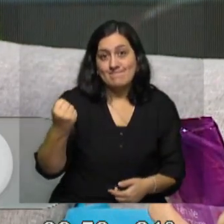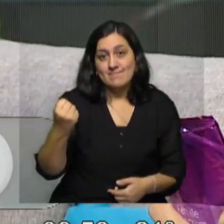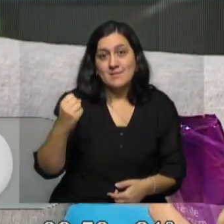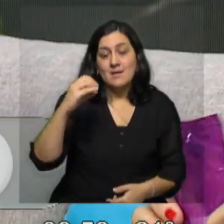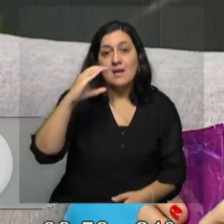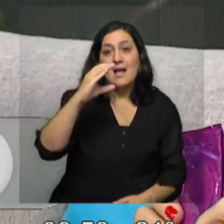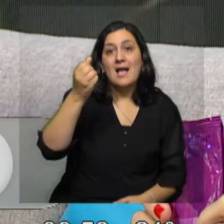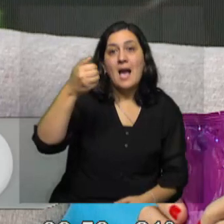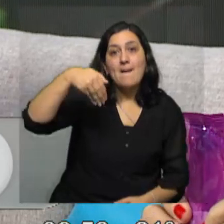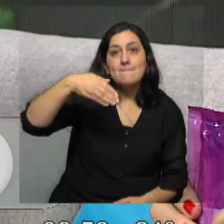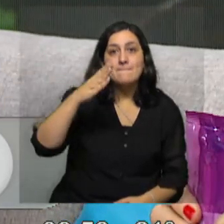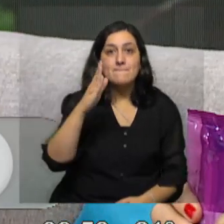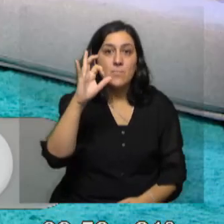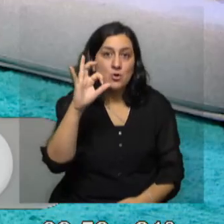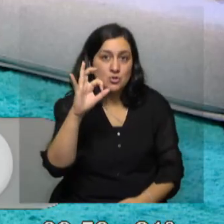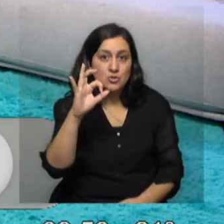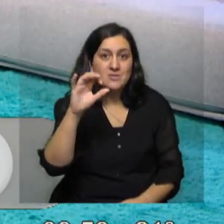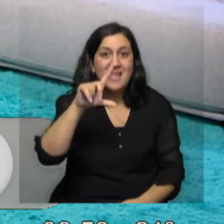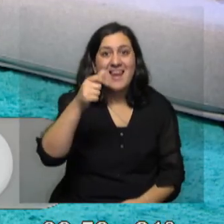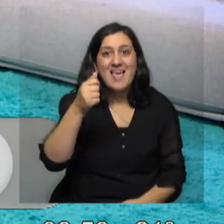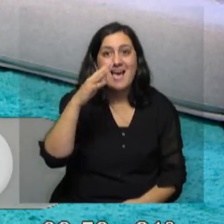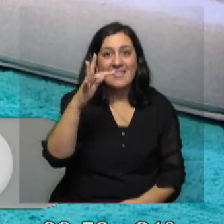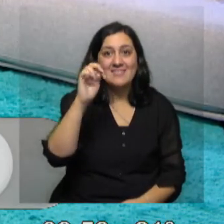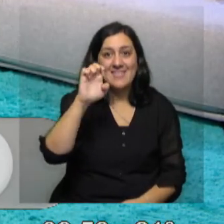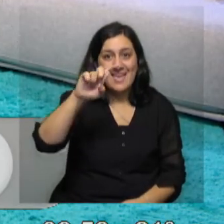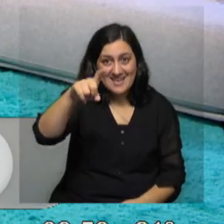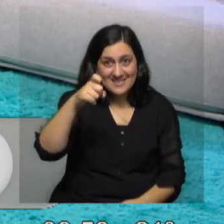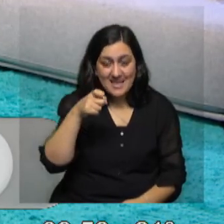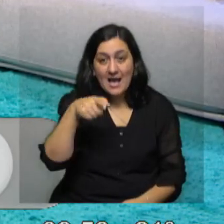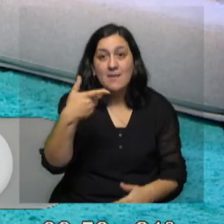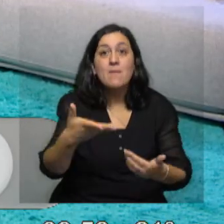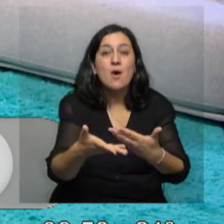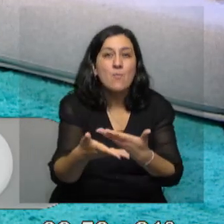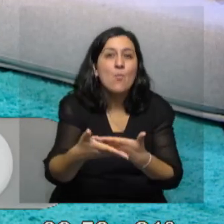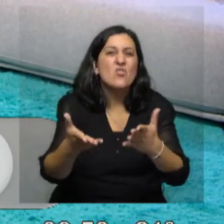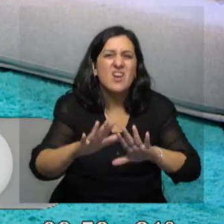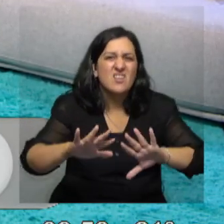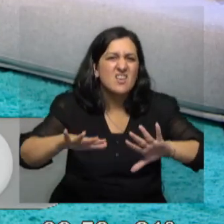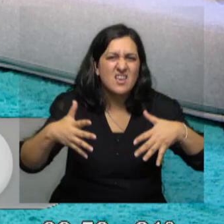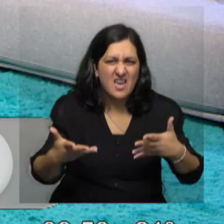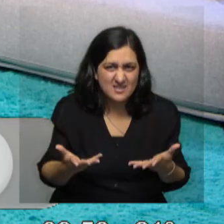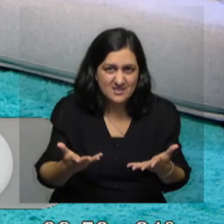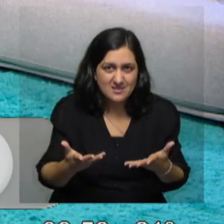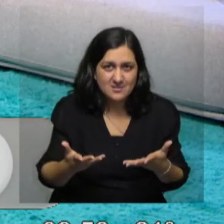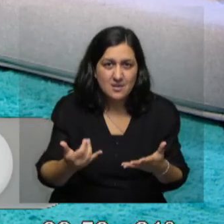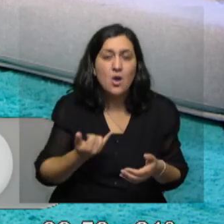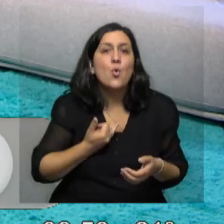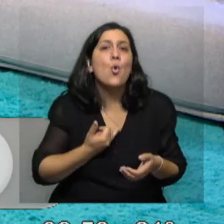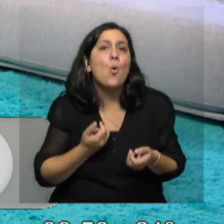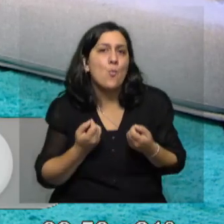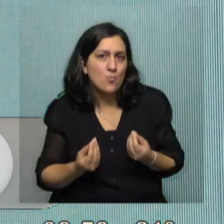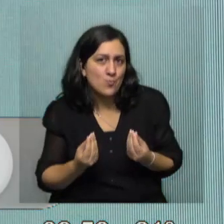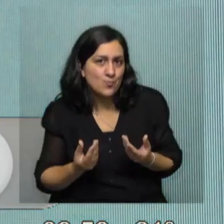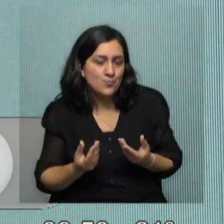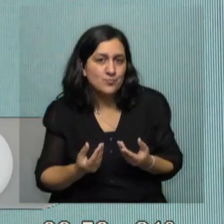de látex. Sí. ¿Está? Entonces acá nos trajimos a las piezas anatómicas para ver Vamos por partes. Cómo utilizamos y para qué sirve cada